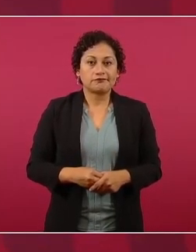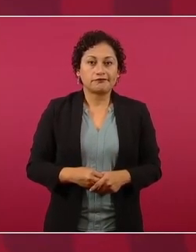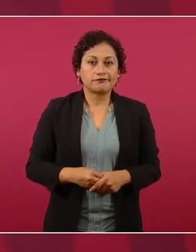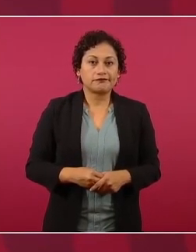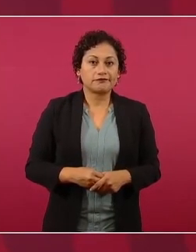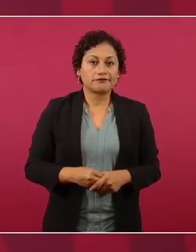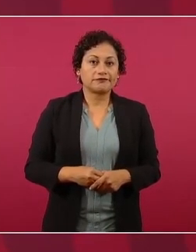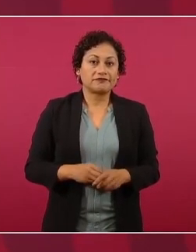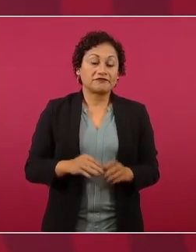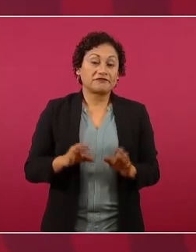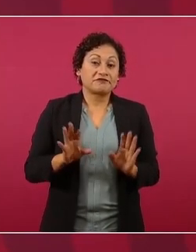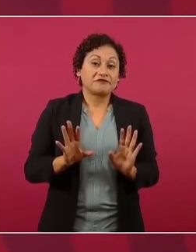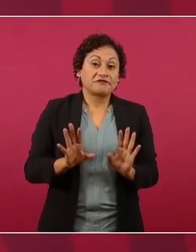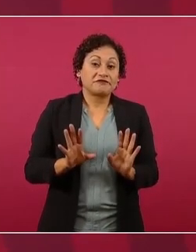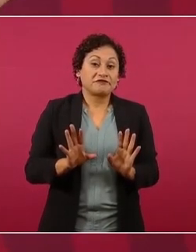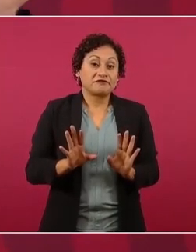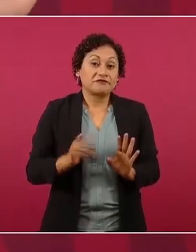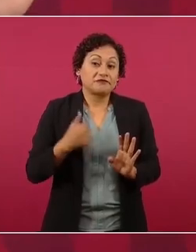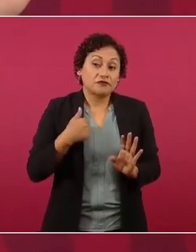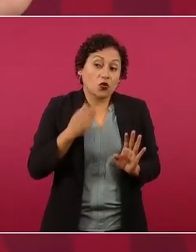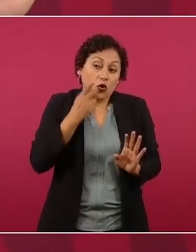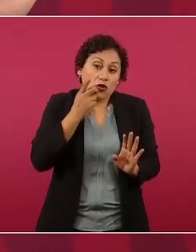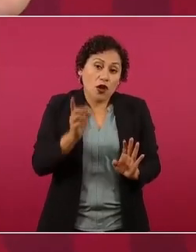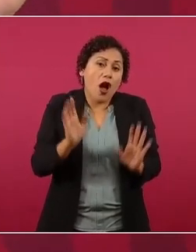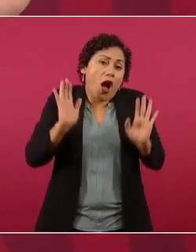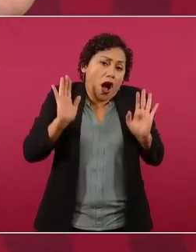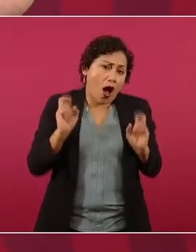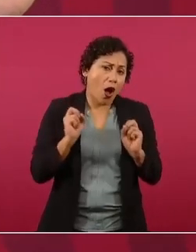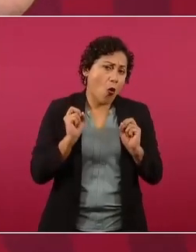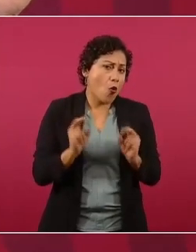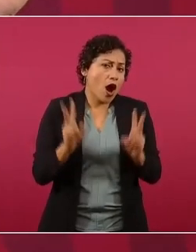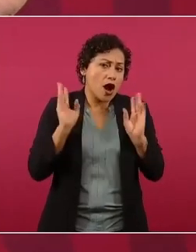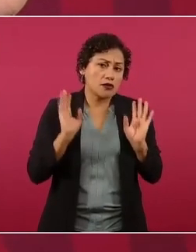Yo creo que dije, pues ya,